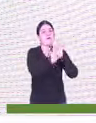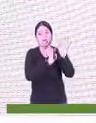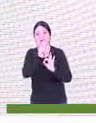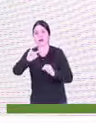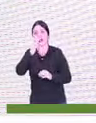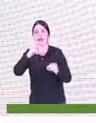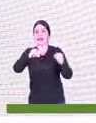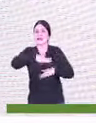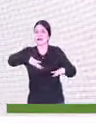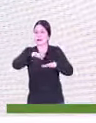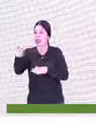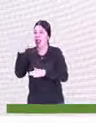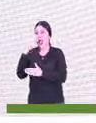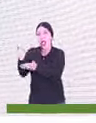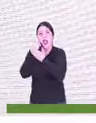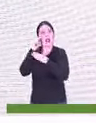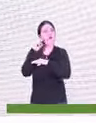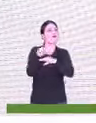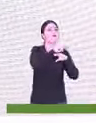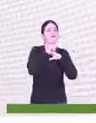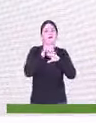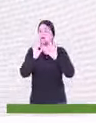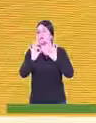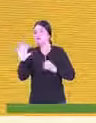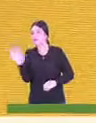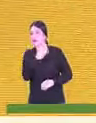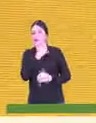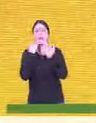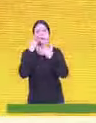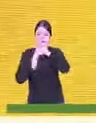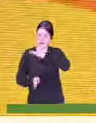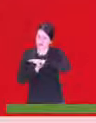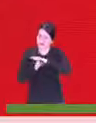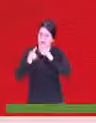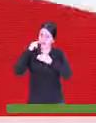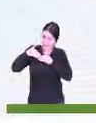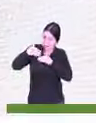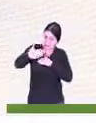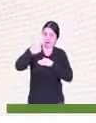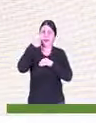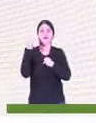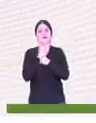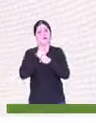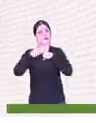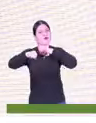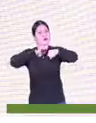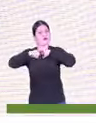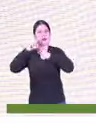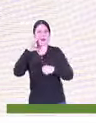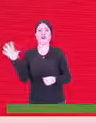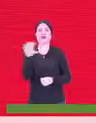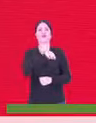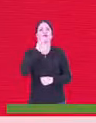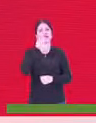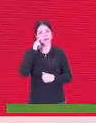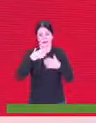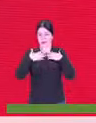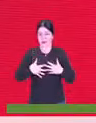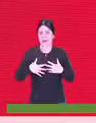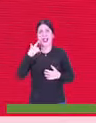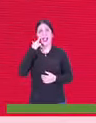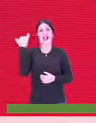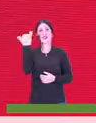público y a garantizar que todas las personas se muevan. Vamos a seguir trabajando durante este año con esos agentes. Son estas personas que están vestidas de azul, que todos ya hemos visto